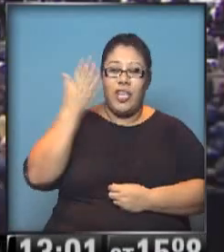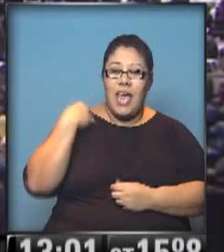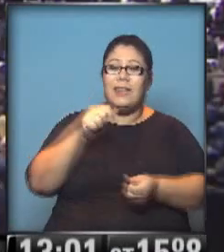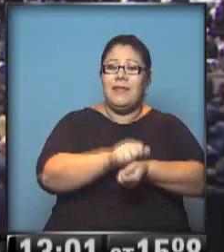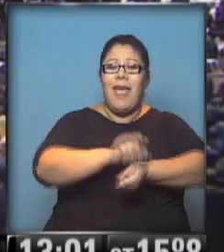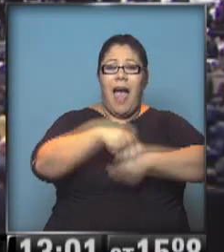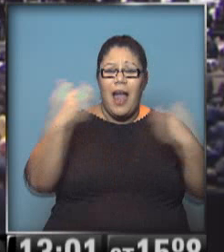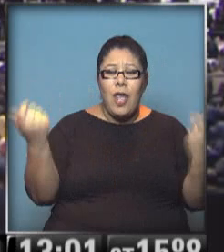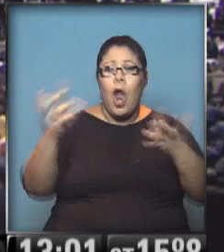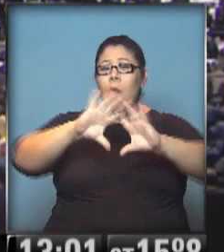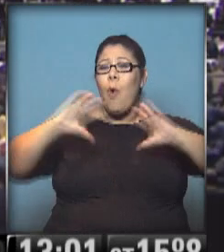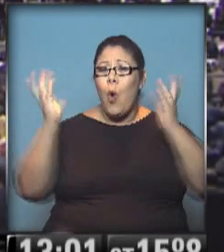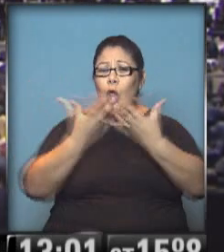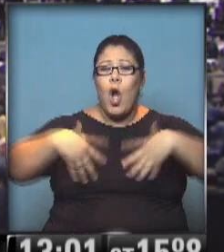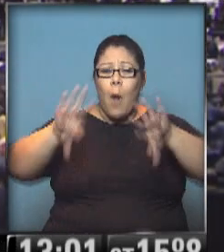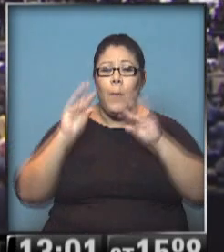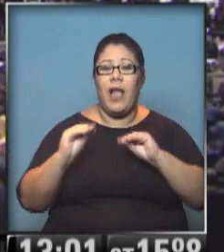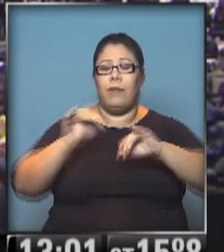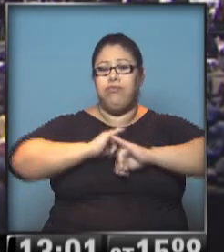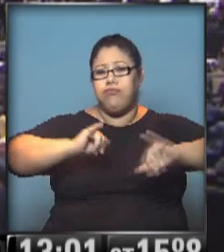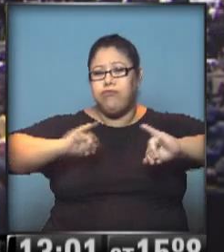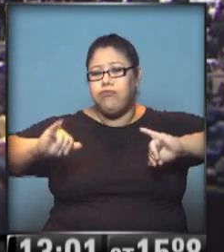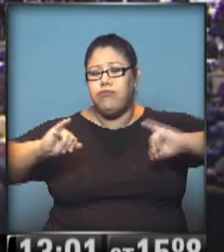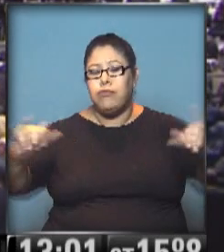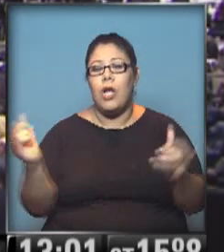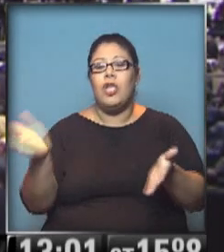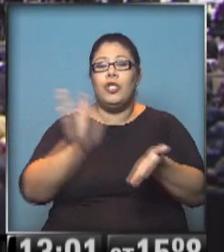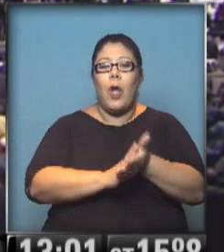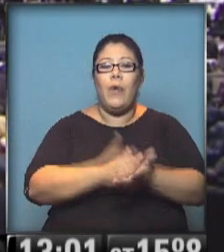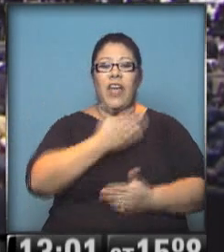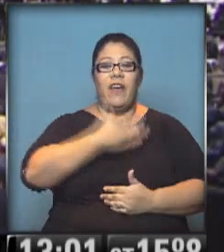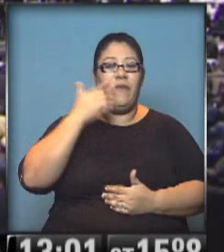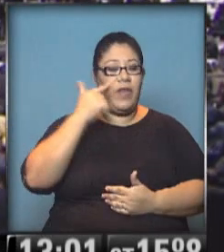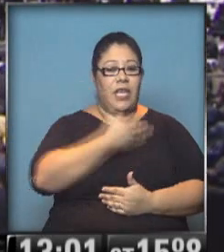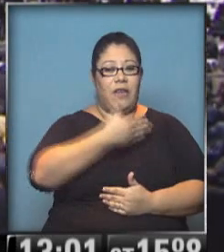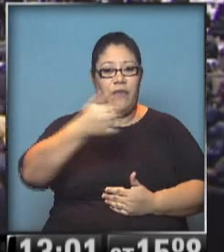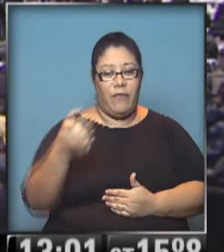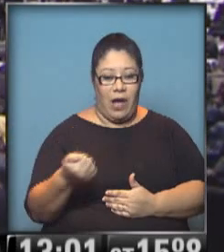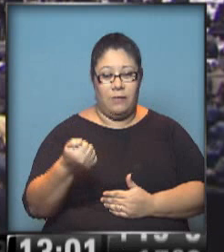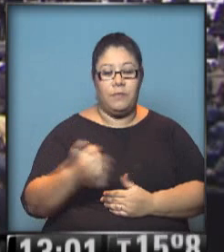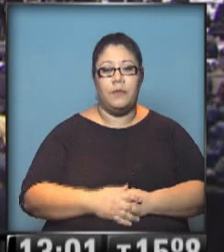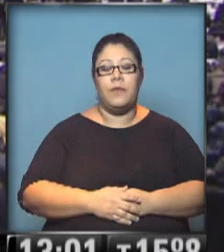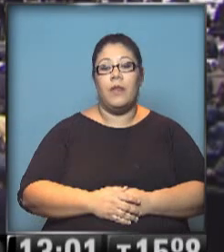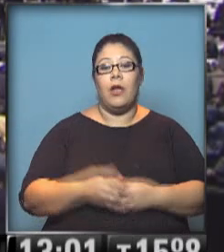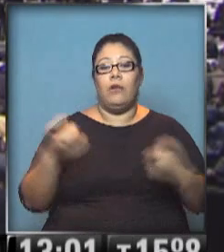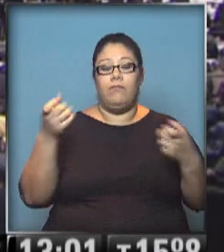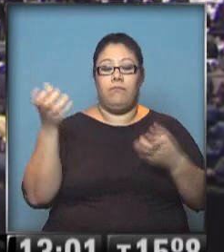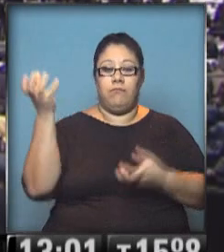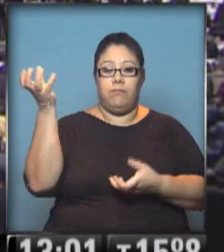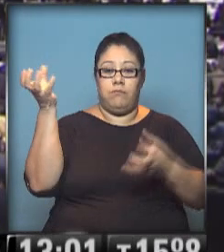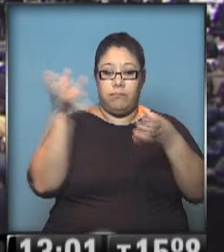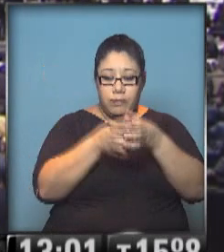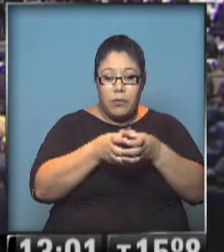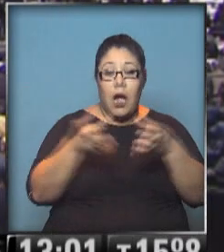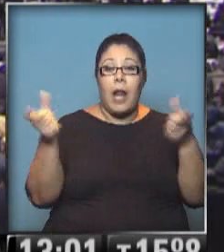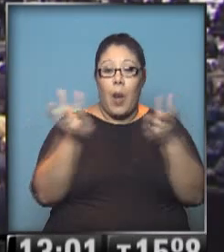ver con el escándalo en la FIFA y esto que está ocurriendo en este momento. El congreso que se está desarrollando con las elecciones que habían pedido se suspendieran,